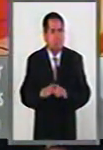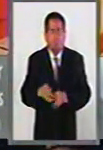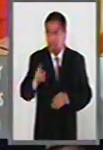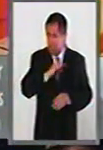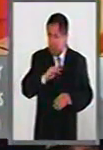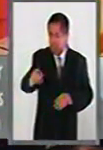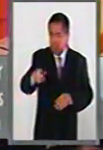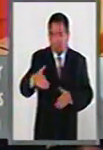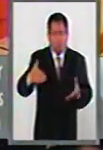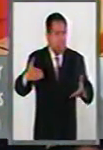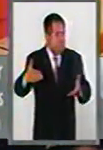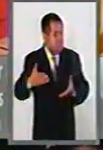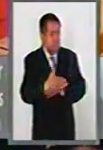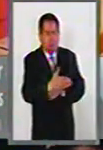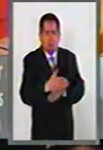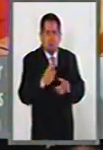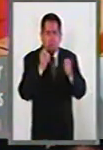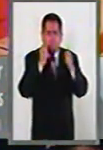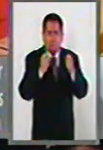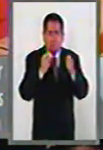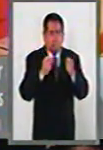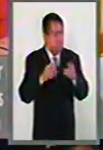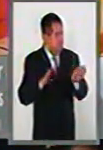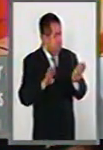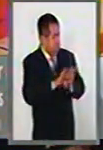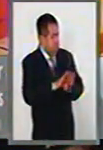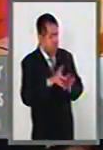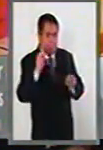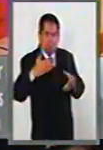Puede ingresar a un lugar cerrado,